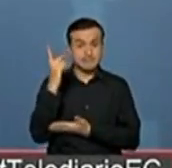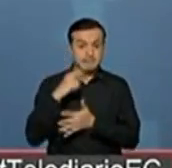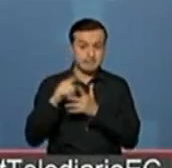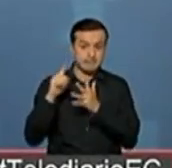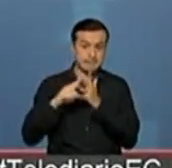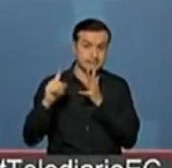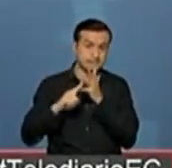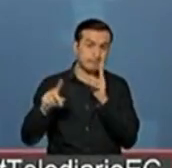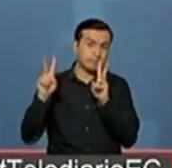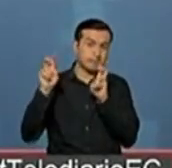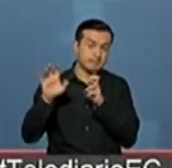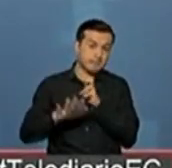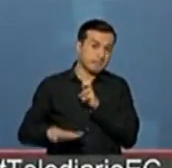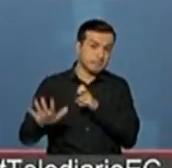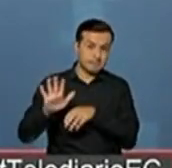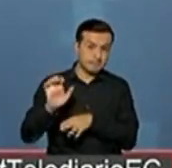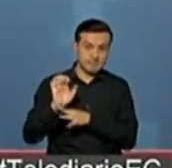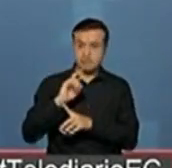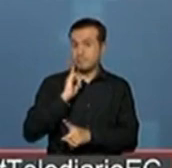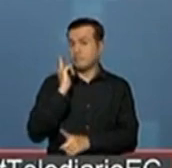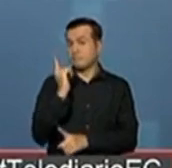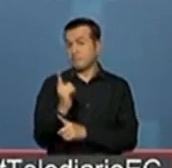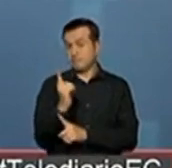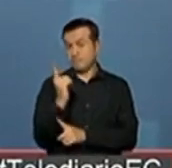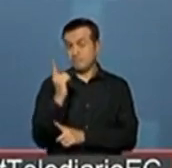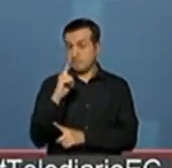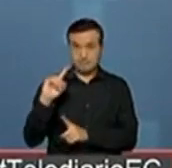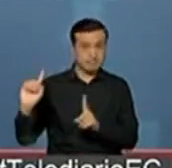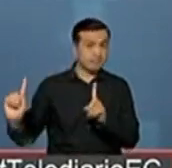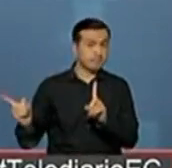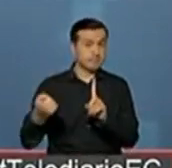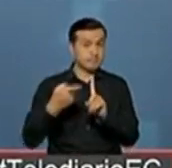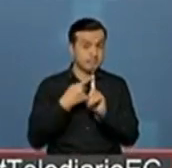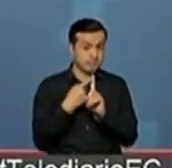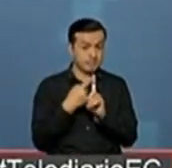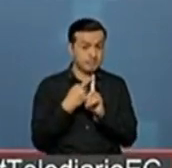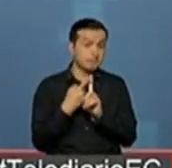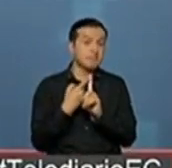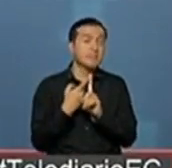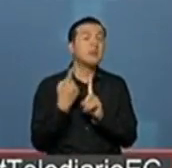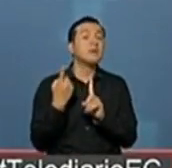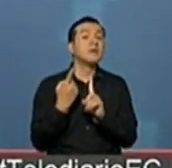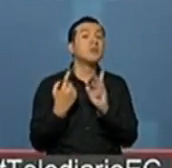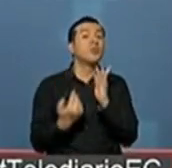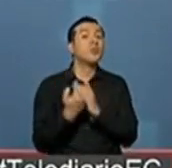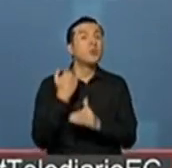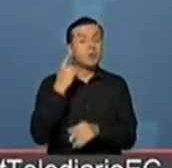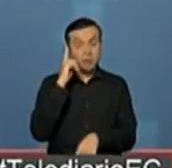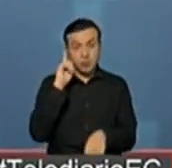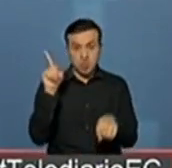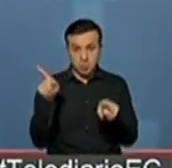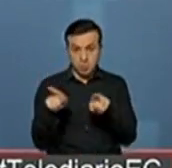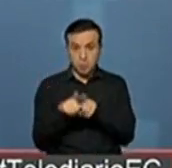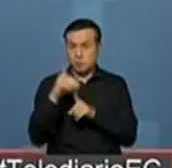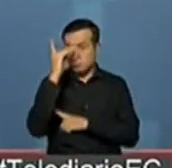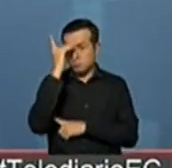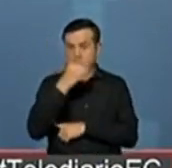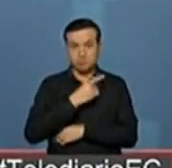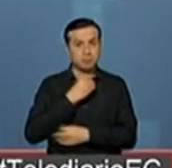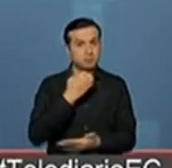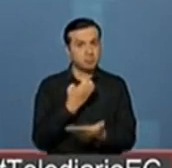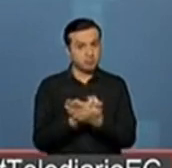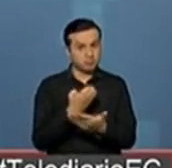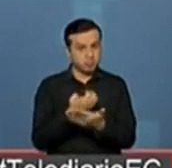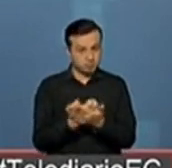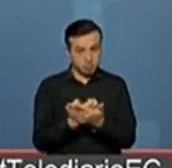distintos temas de coyuntura nacional. Sin duda, pues por un lado está esta construcción de un nuevo acuerdo con decisiones económicas que